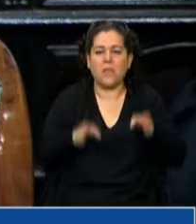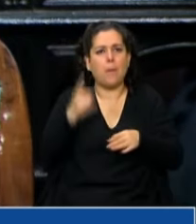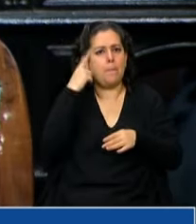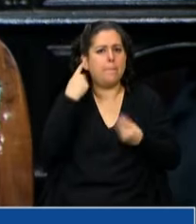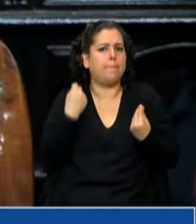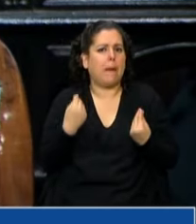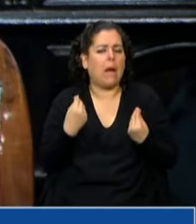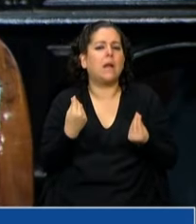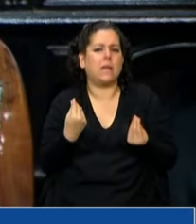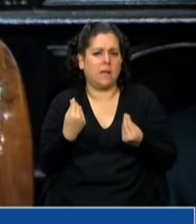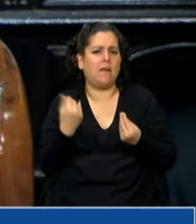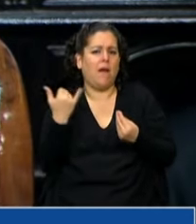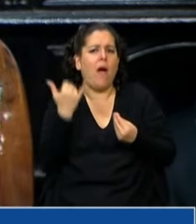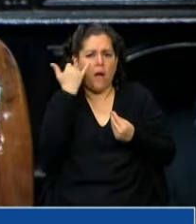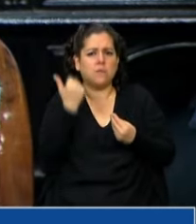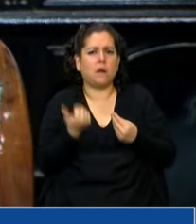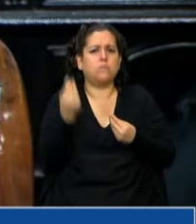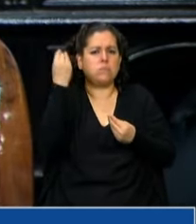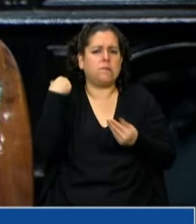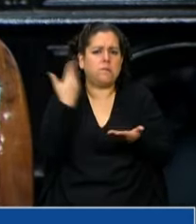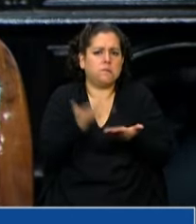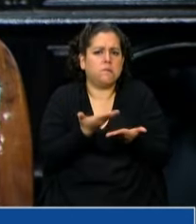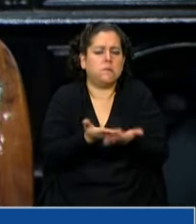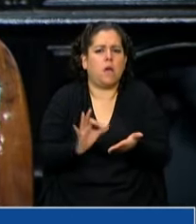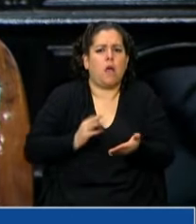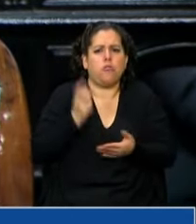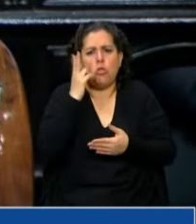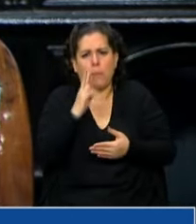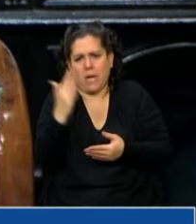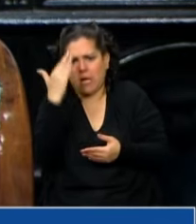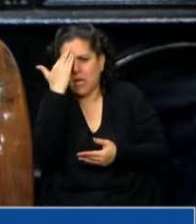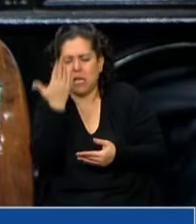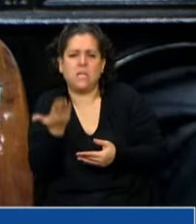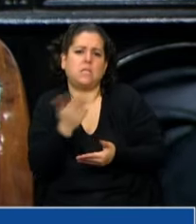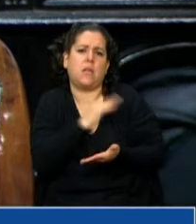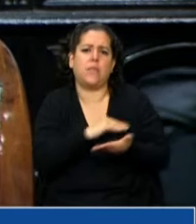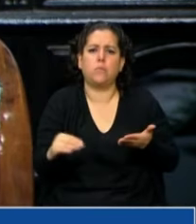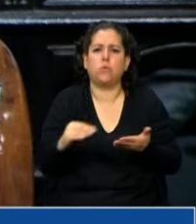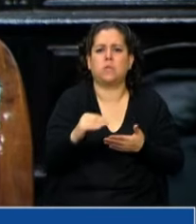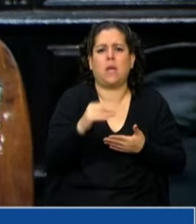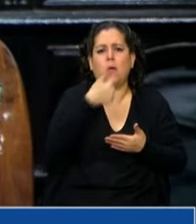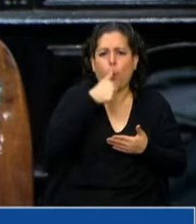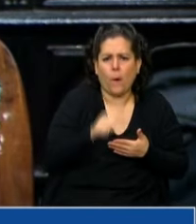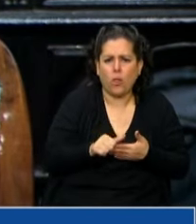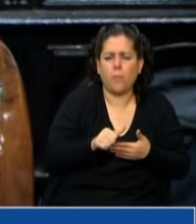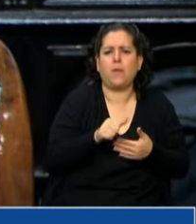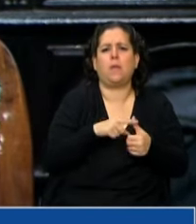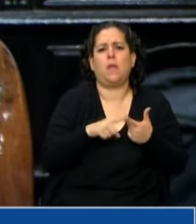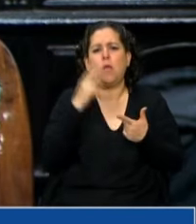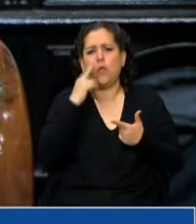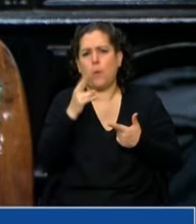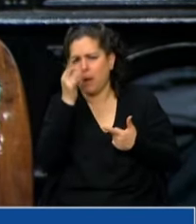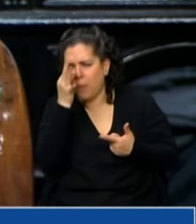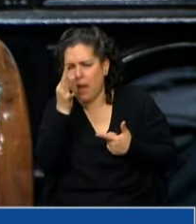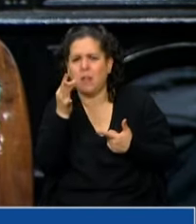presentada en innumerables oportunidades en esta Cámara, en el 2015 por el diputado Julián Domínguez, en el